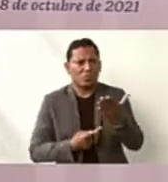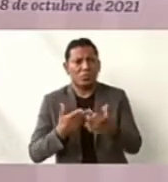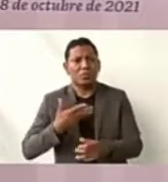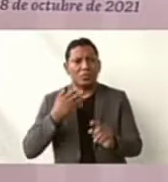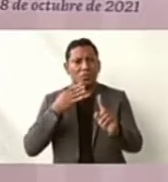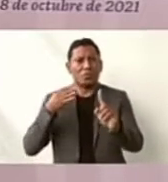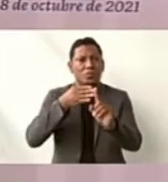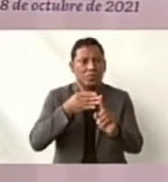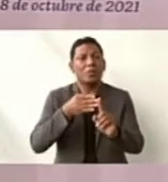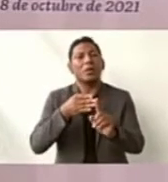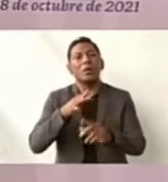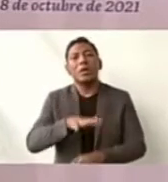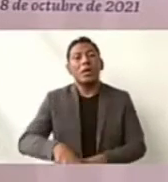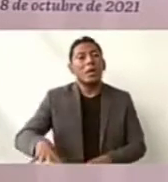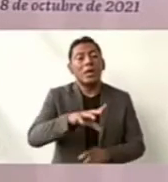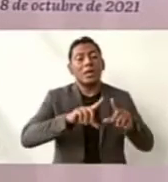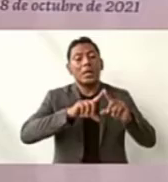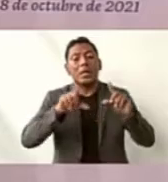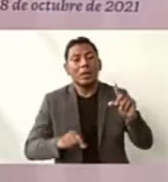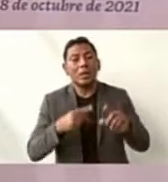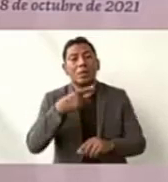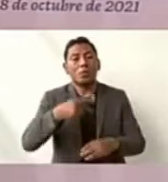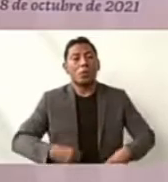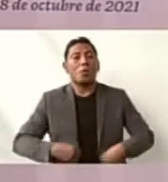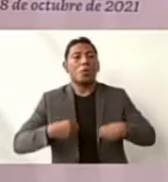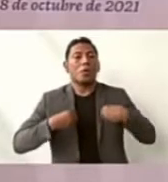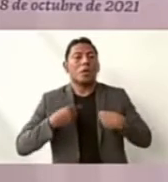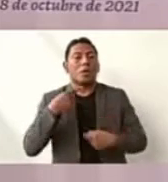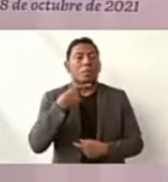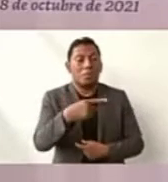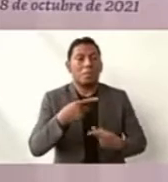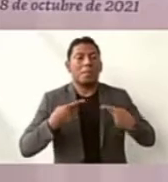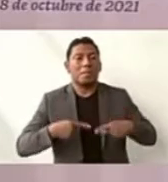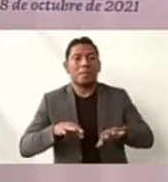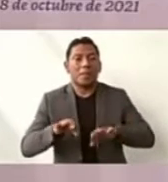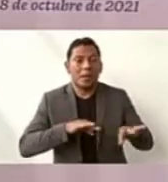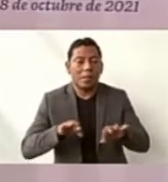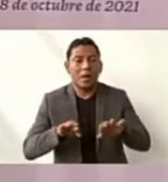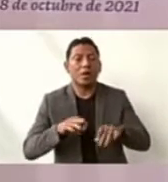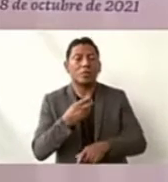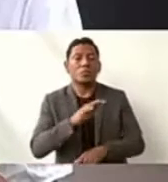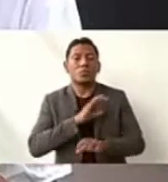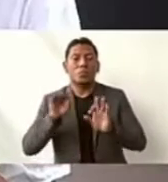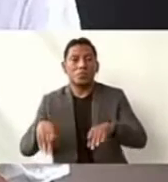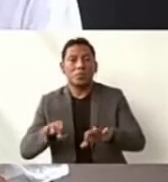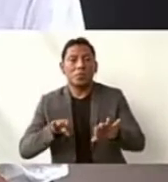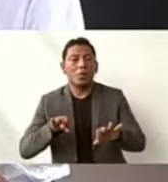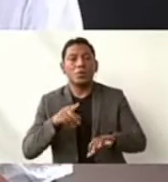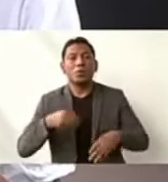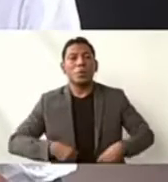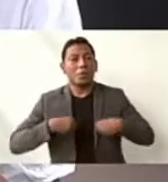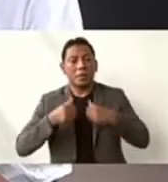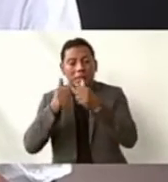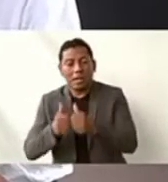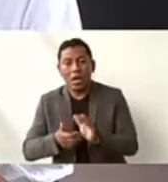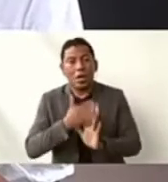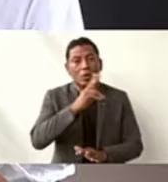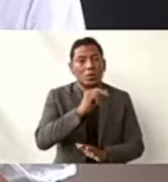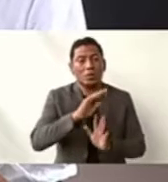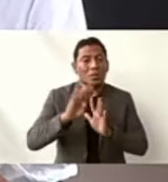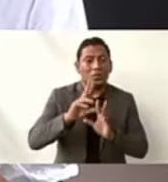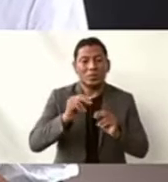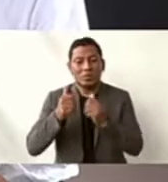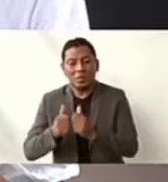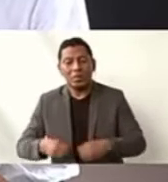concentran en el pueblo en la gente en la vida de la gente en el trabajo en la posibilidad de poder quedarse donde vive la posibilidad de estar